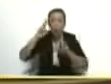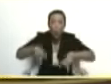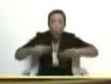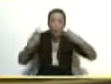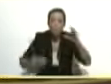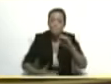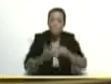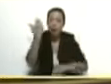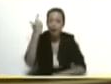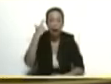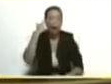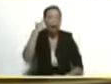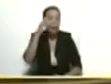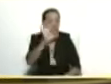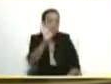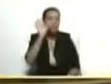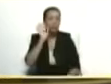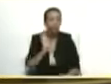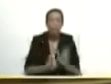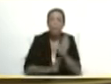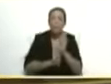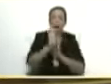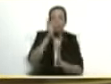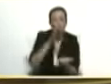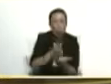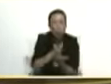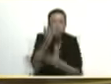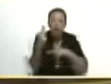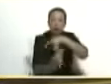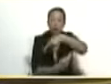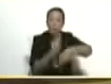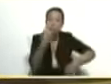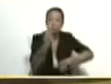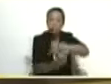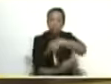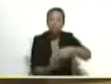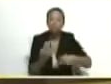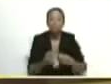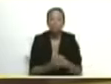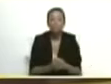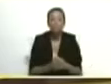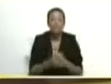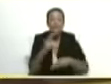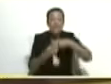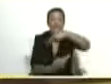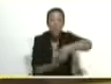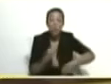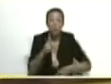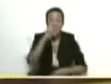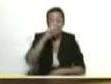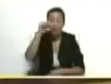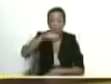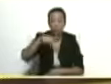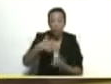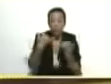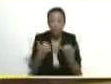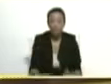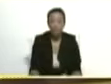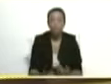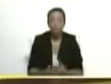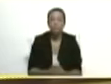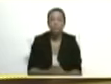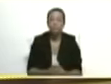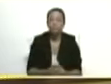innovando, avanzando en el camino de la revolución del siglo XXI.